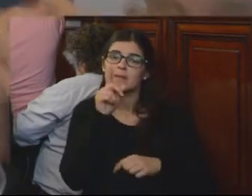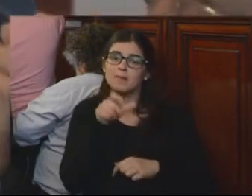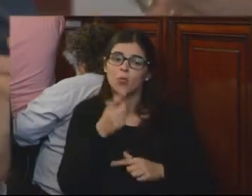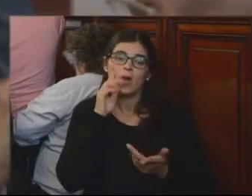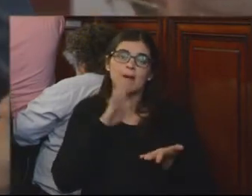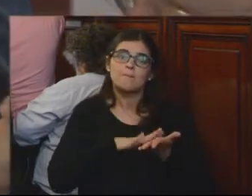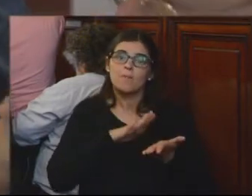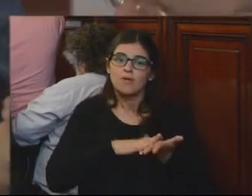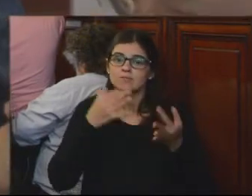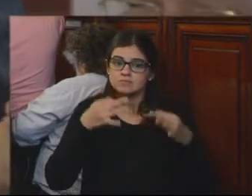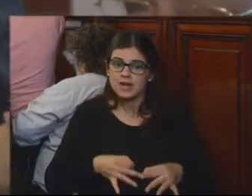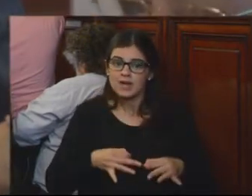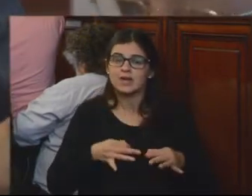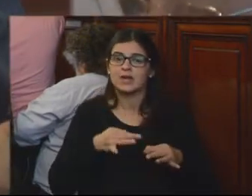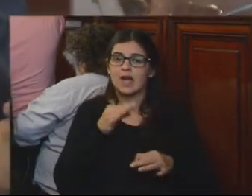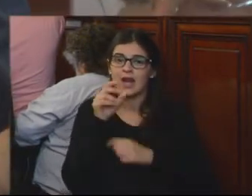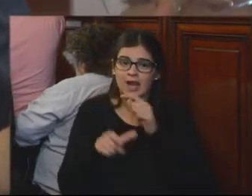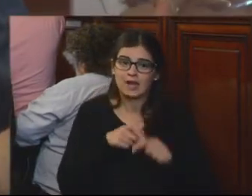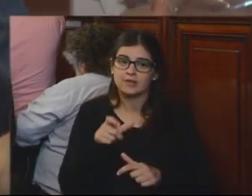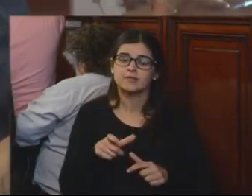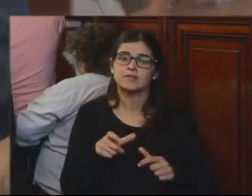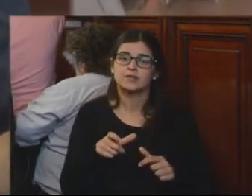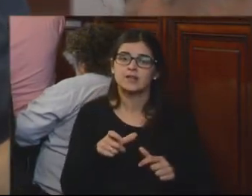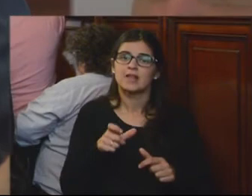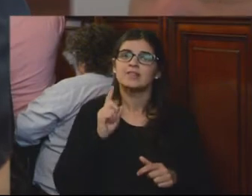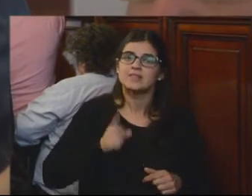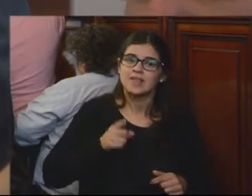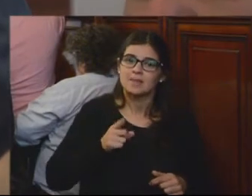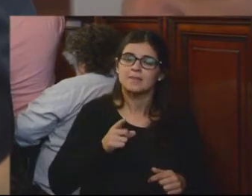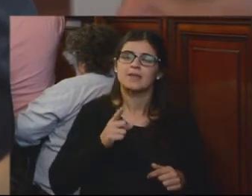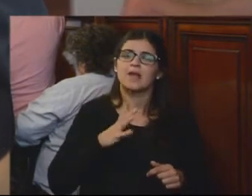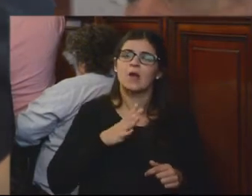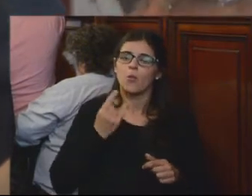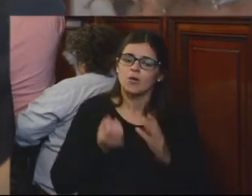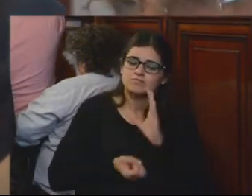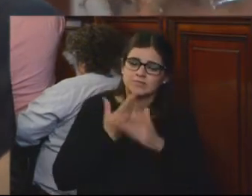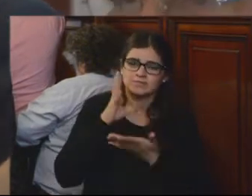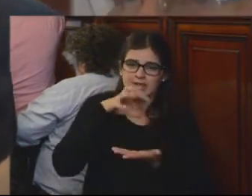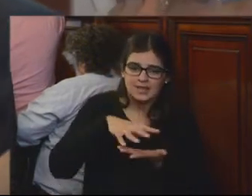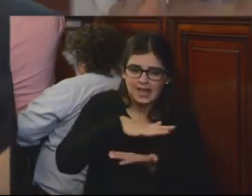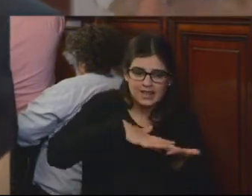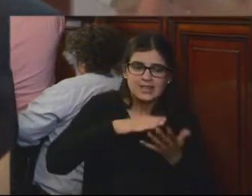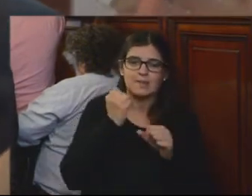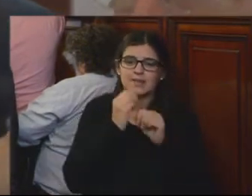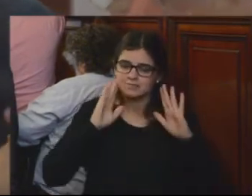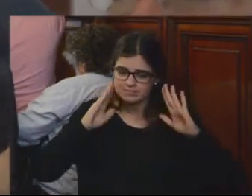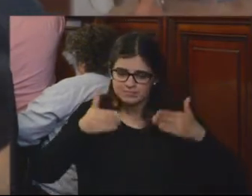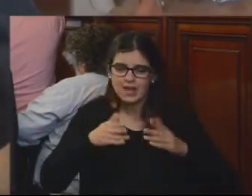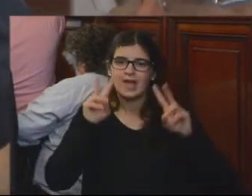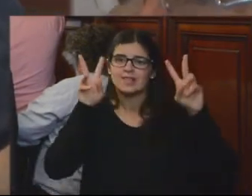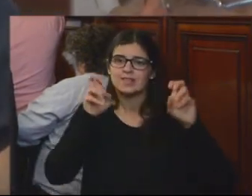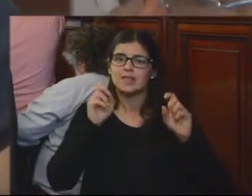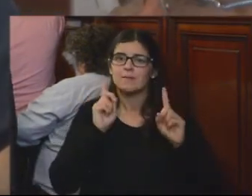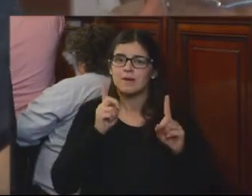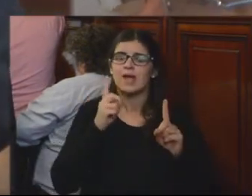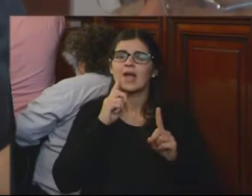viva de que la colisión debido a una área nueva para trabajar en este tema que es un tema de argentina de brasil de